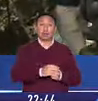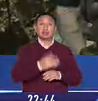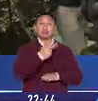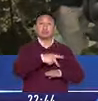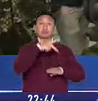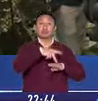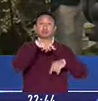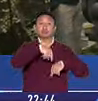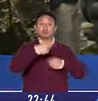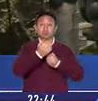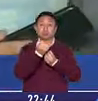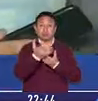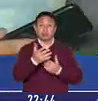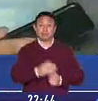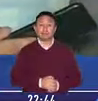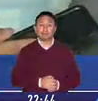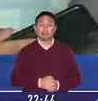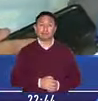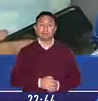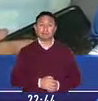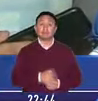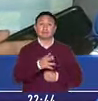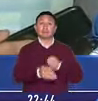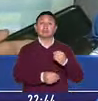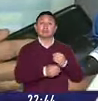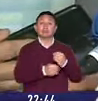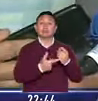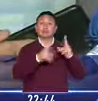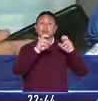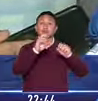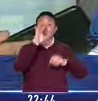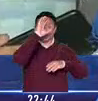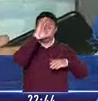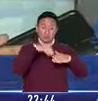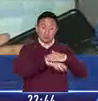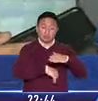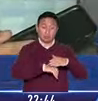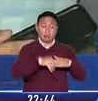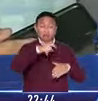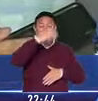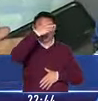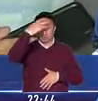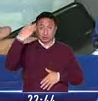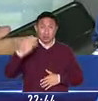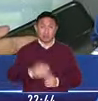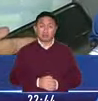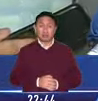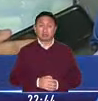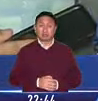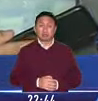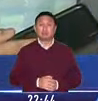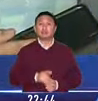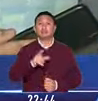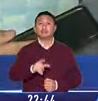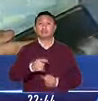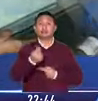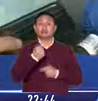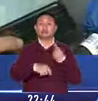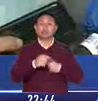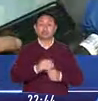profesionales de la información. Hemos incorporado temas de minería, temas de trata de personas, temas de